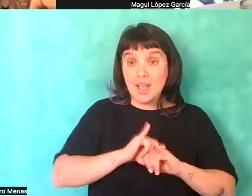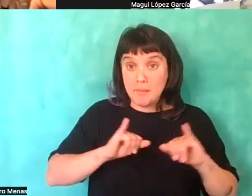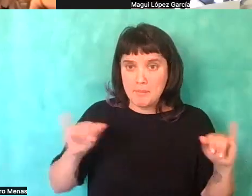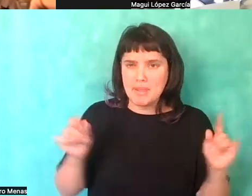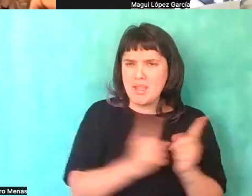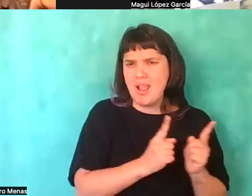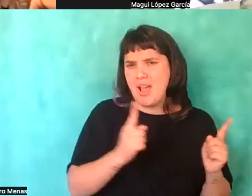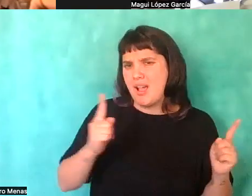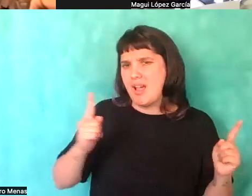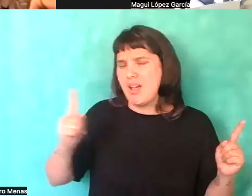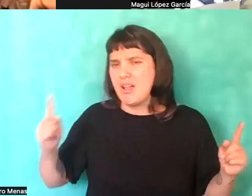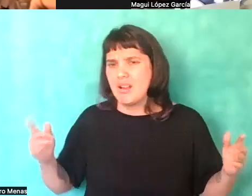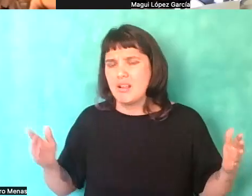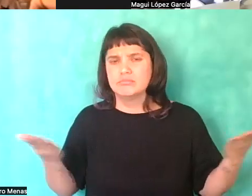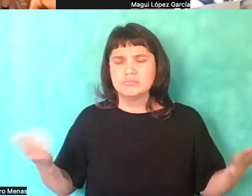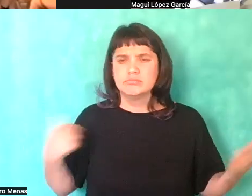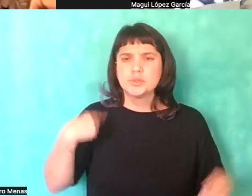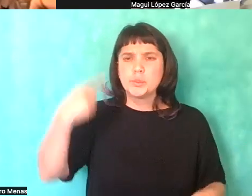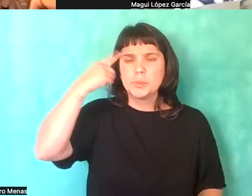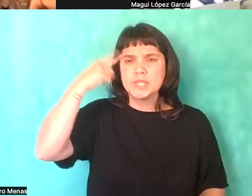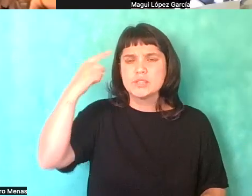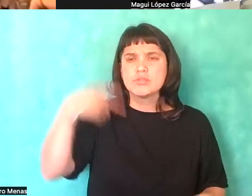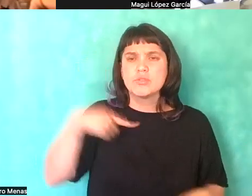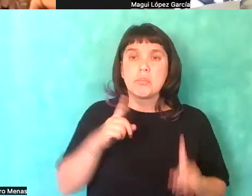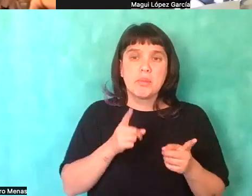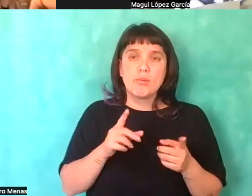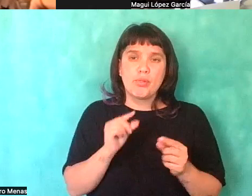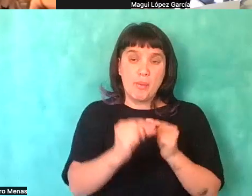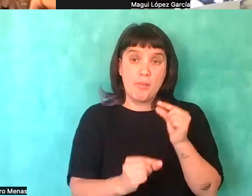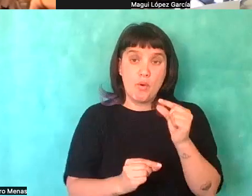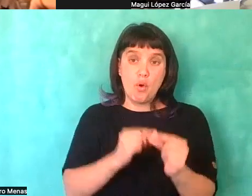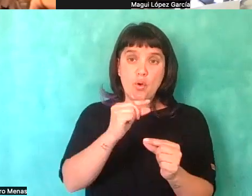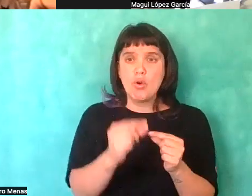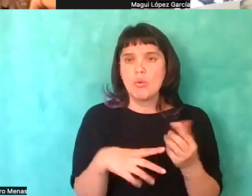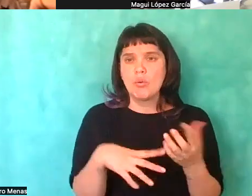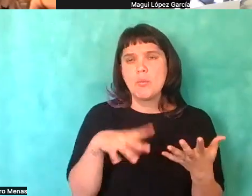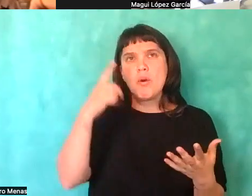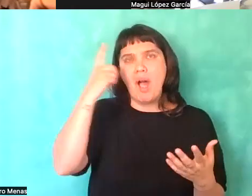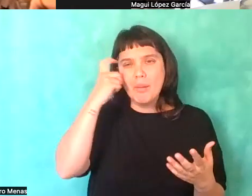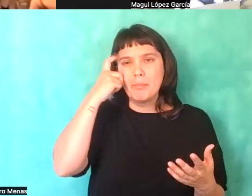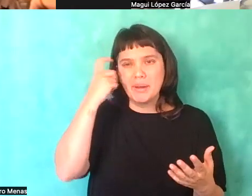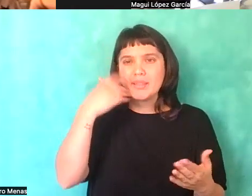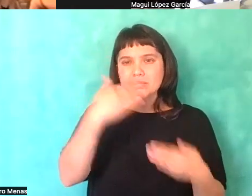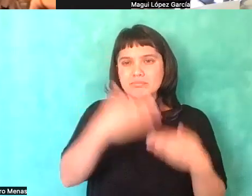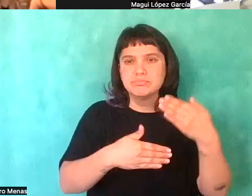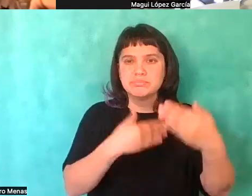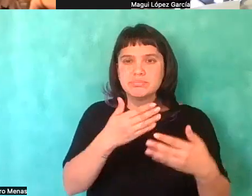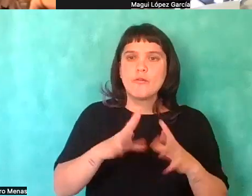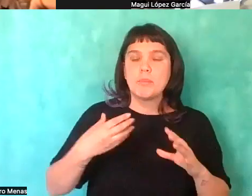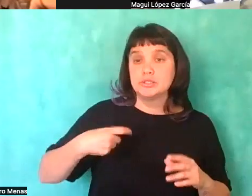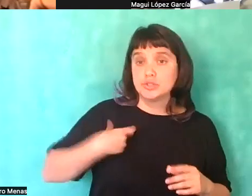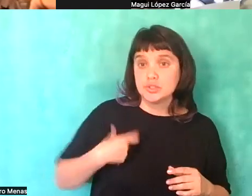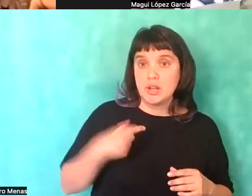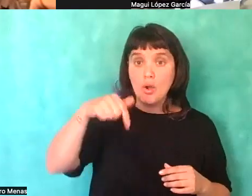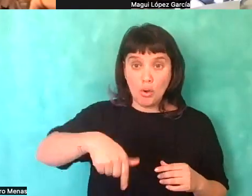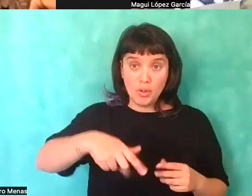larga. Creo que asimismo, poco a poco, hubo un gran aprendizaje a nivel social, digo, porque hoy en día la lengua de señas